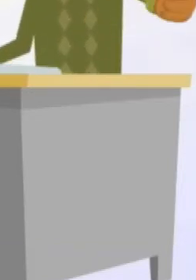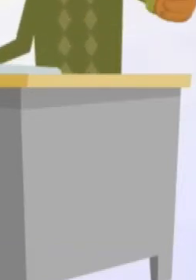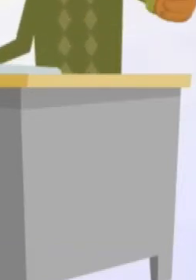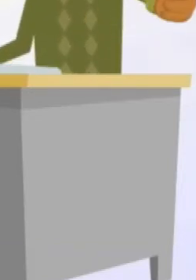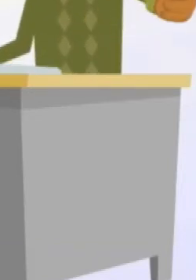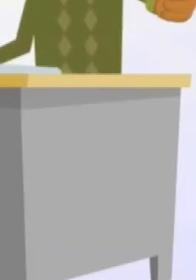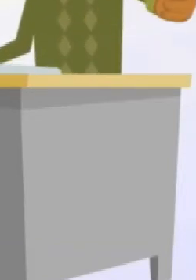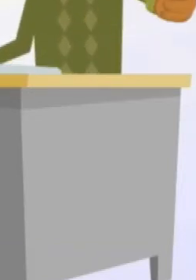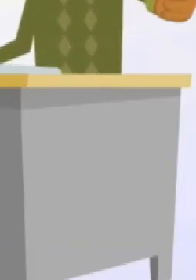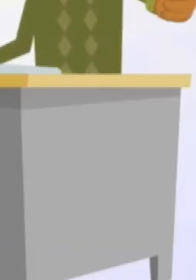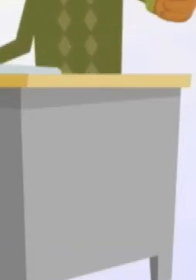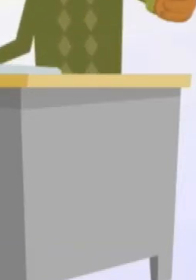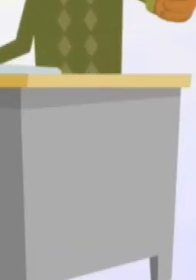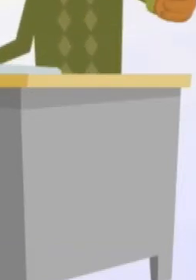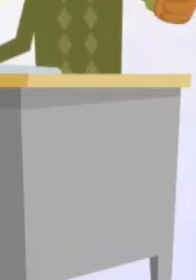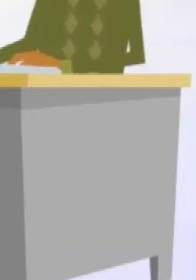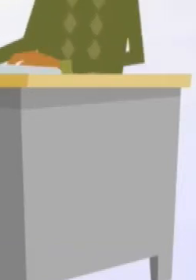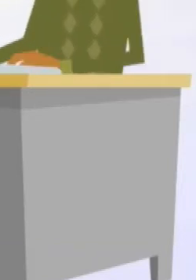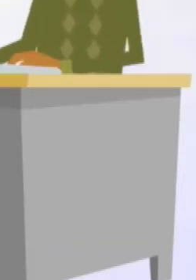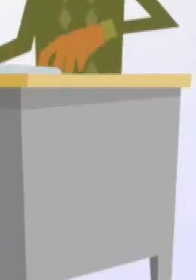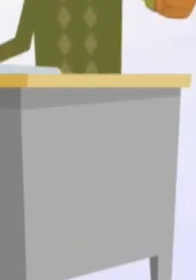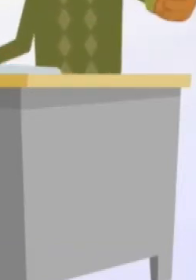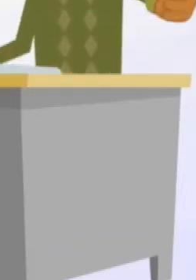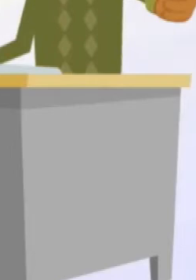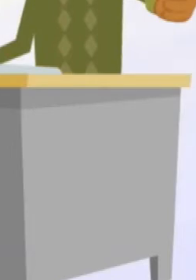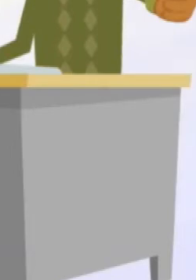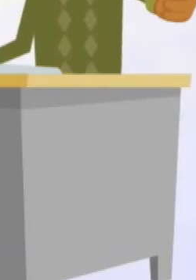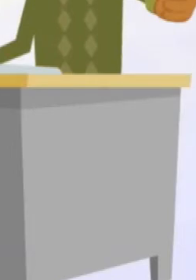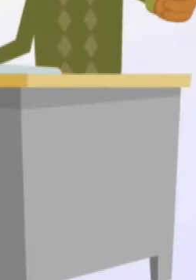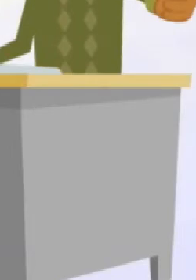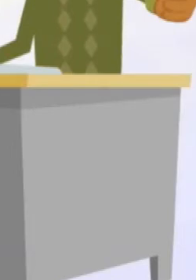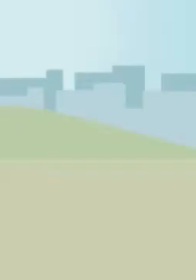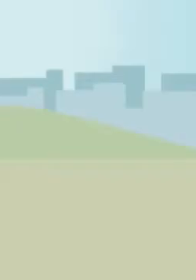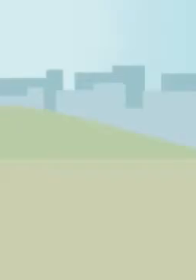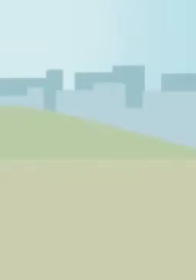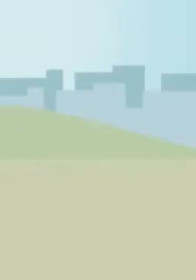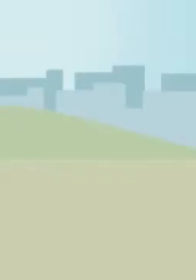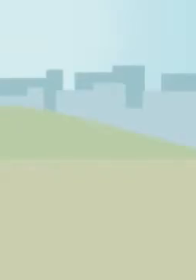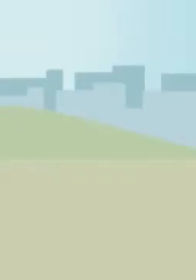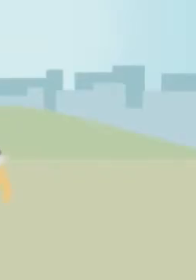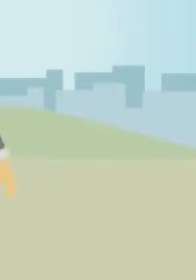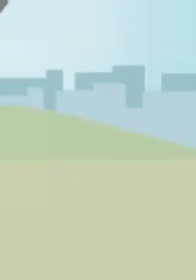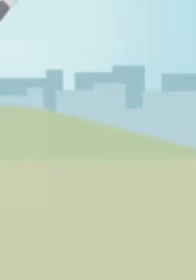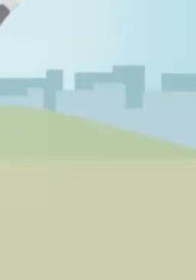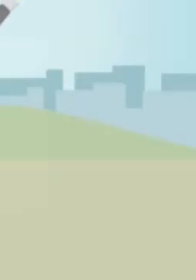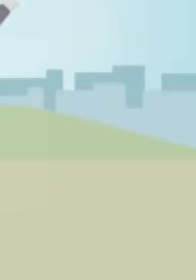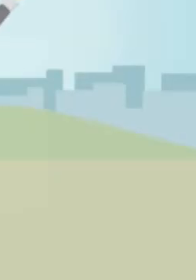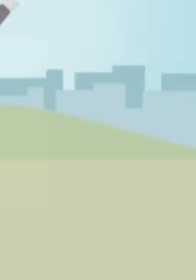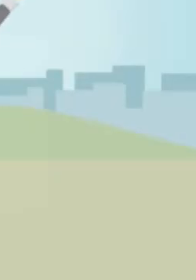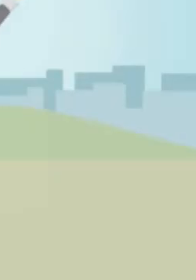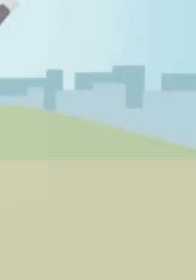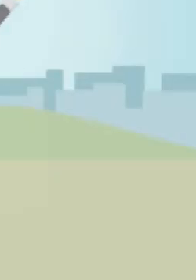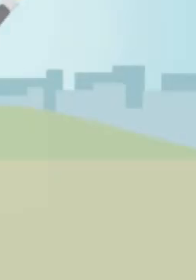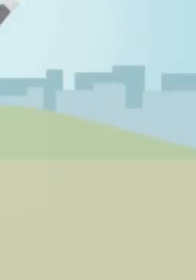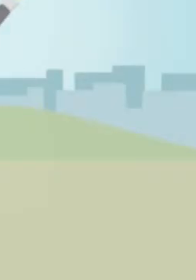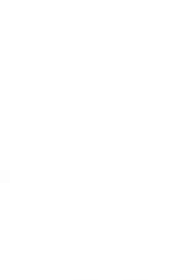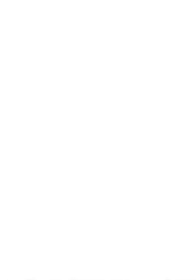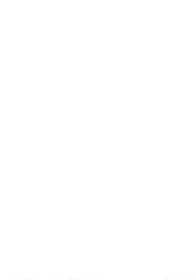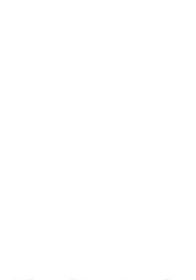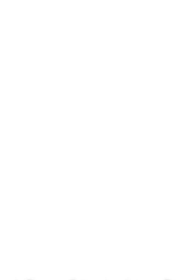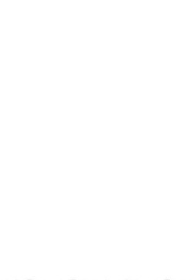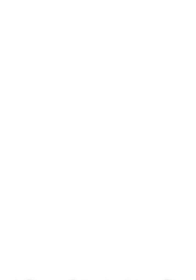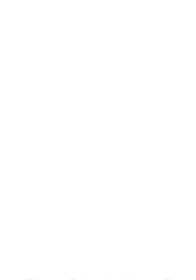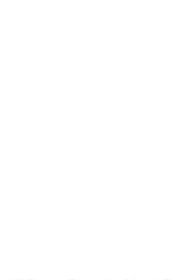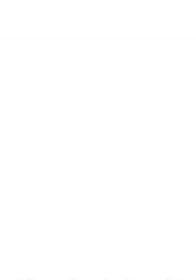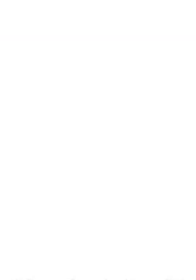de Desastres y la implementación del puesto unificado de control. Si juntos nos preparamos, juntos lo logramos.